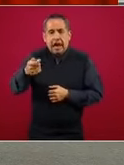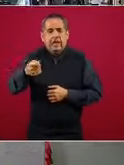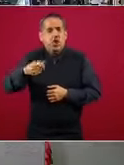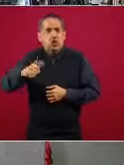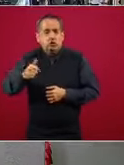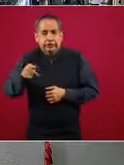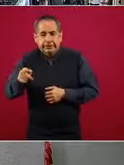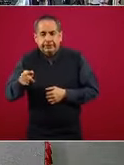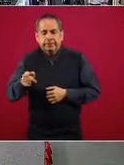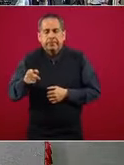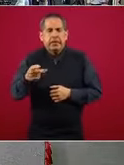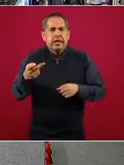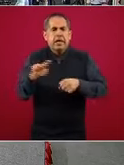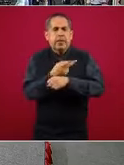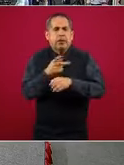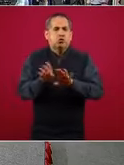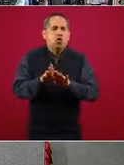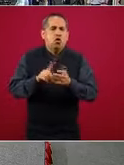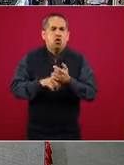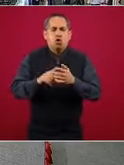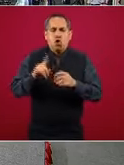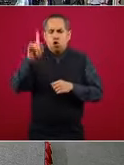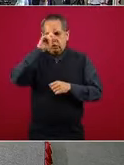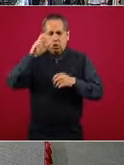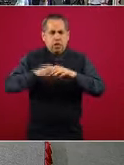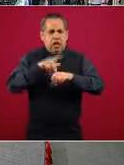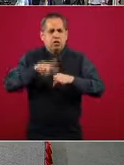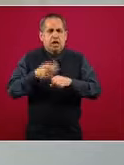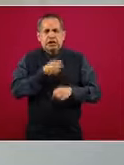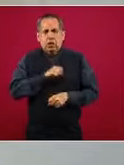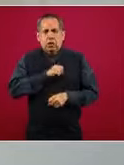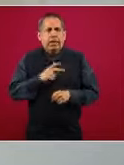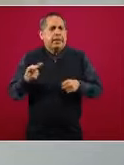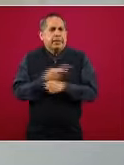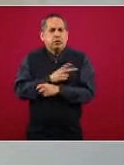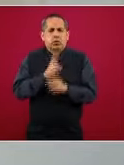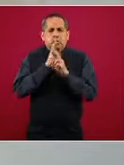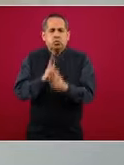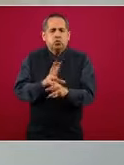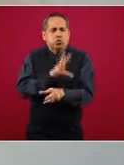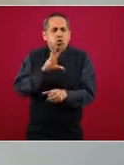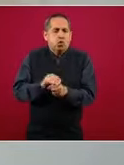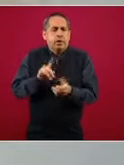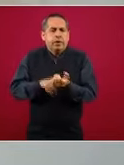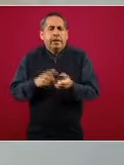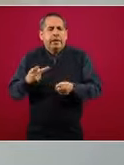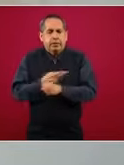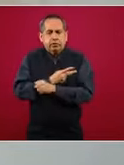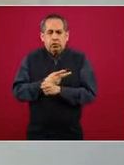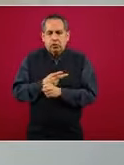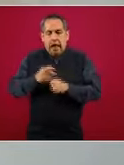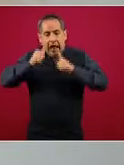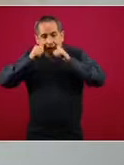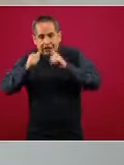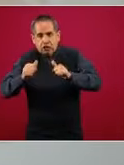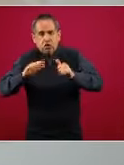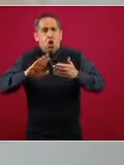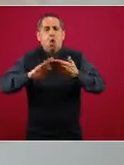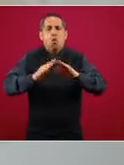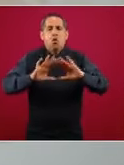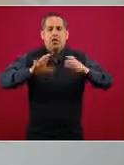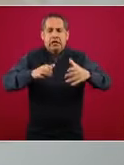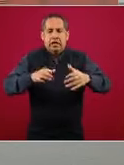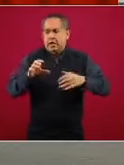11, que es qué pasó en el Consejo Nacional de Salud y cuál fue la resolución respecto a este programa de atención